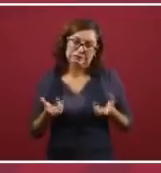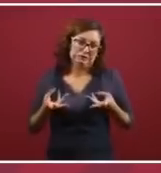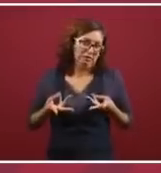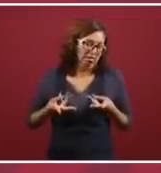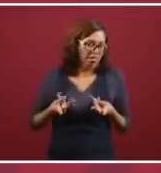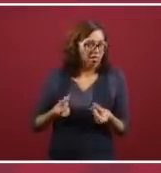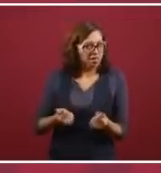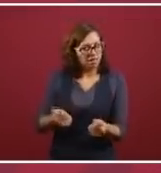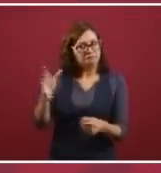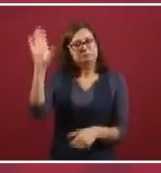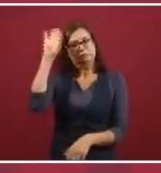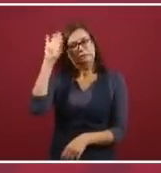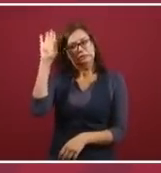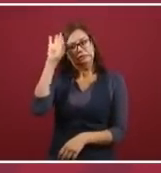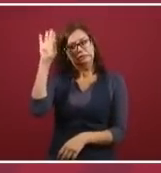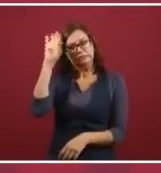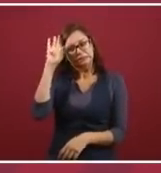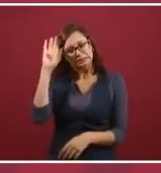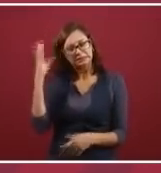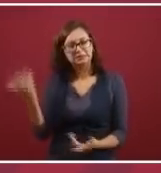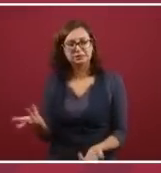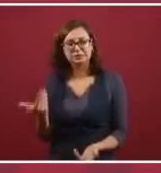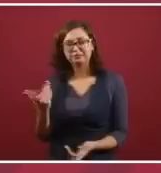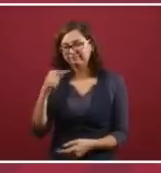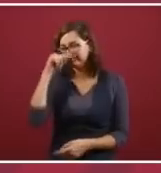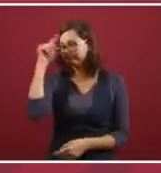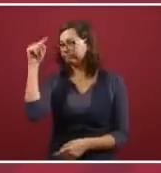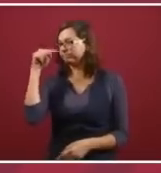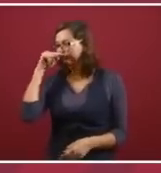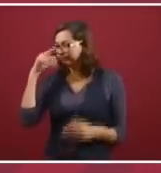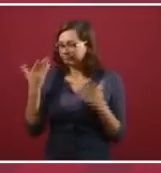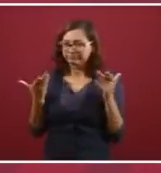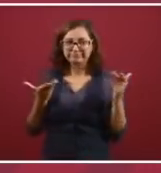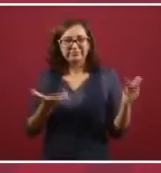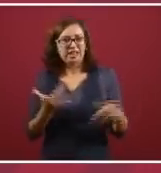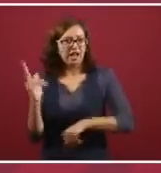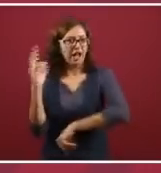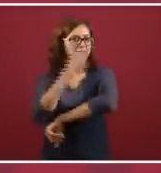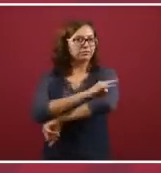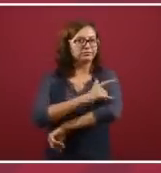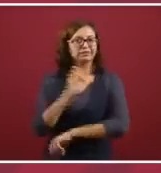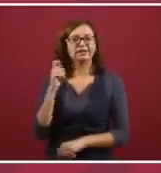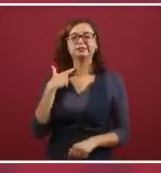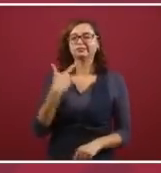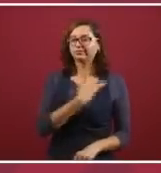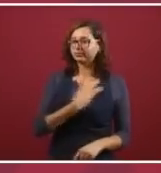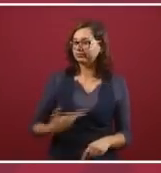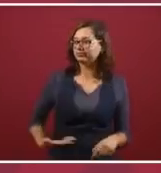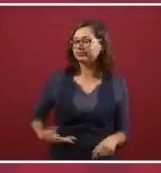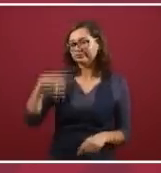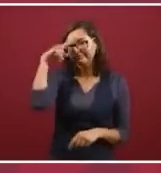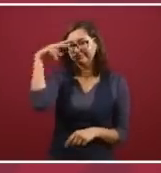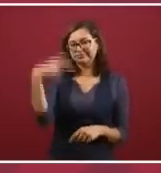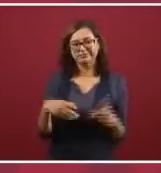Nada más poder presumir que era el avión presidencial de